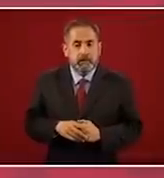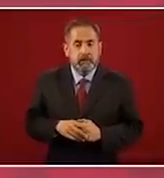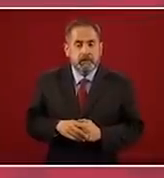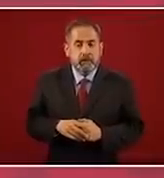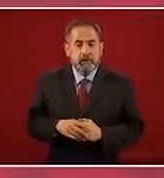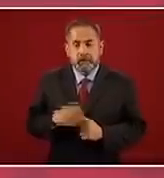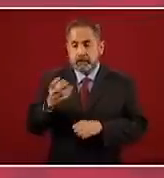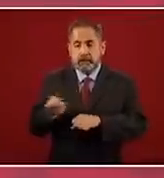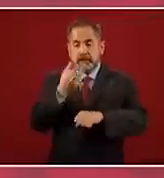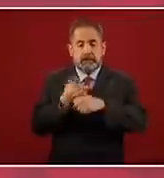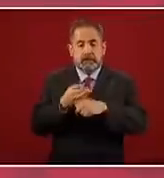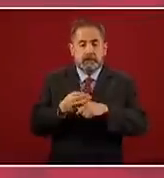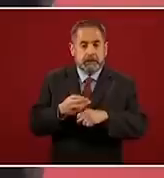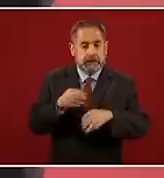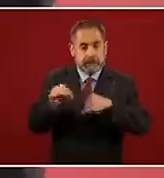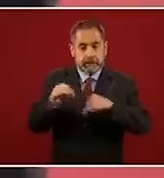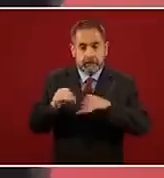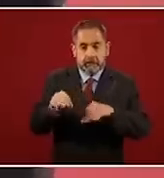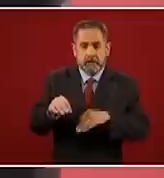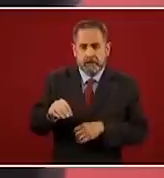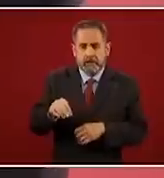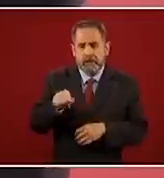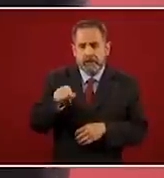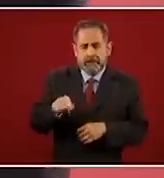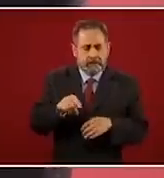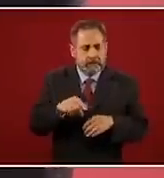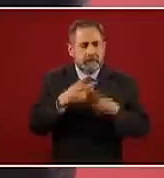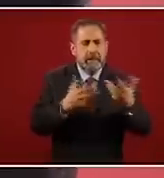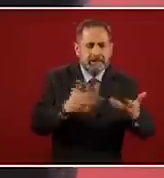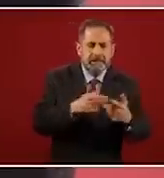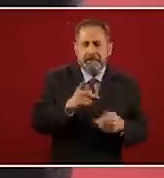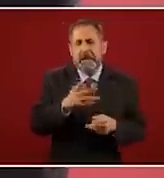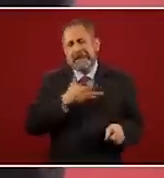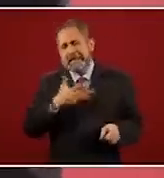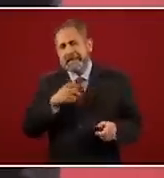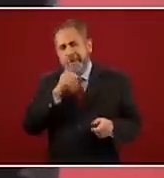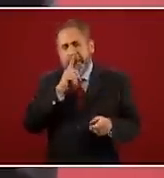la Secretaría del Trabajo va a crear, ya se tiene, pero muy